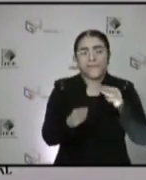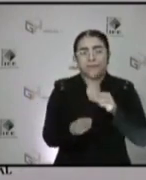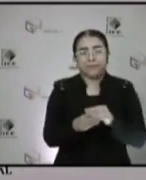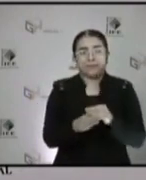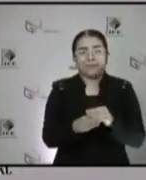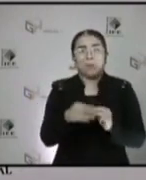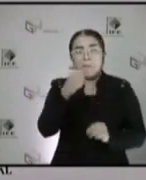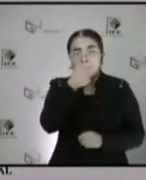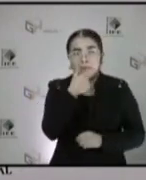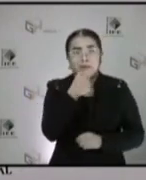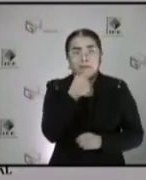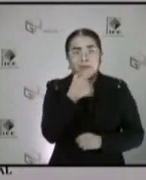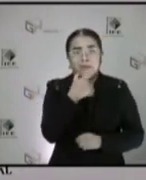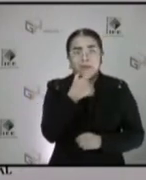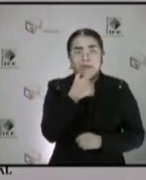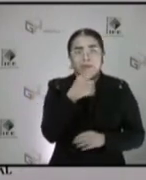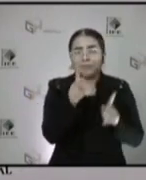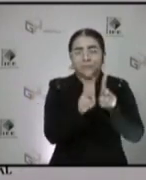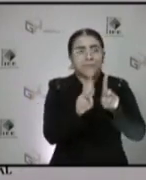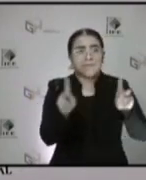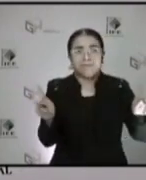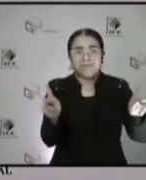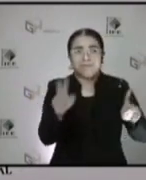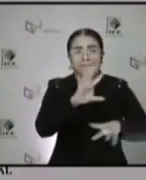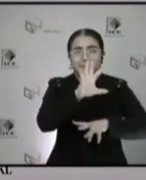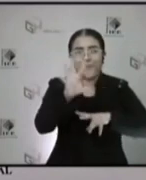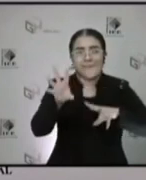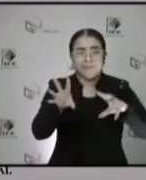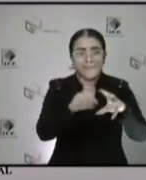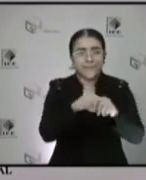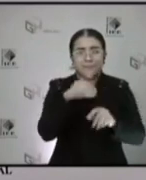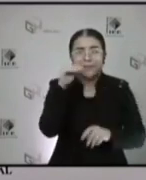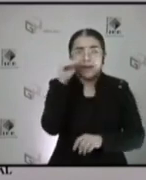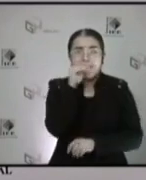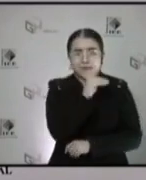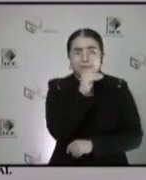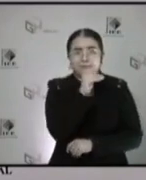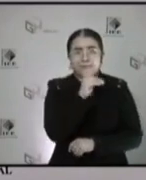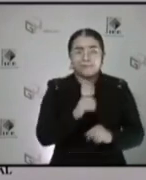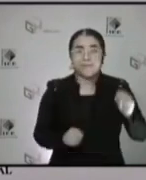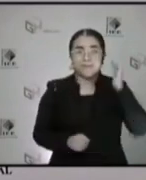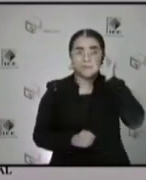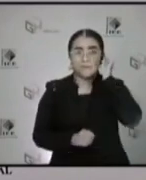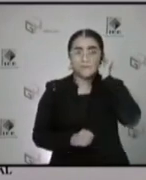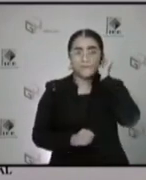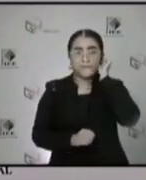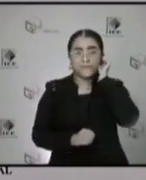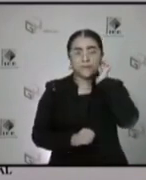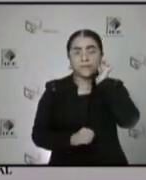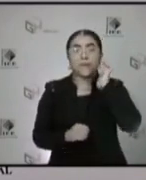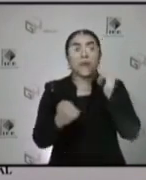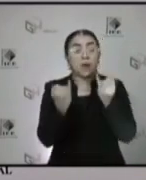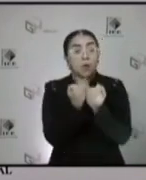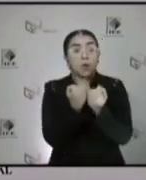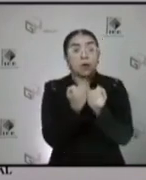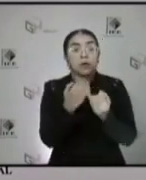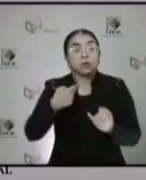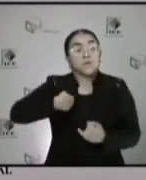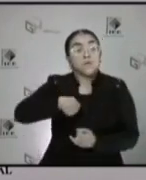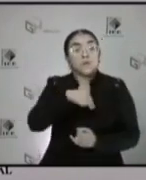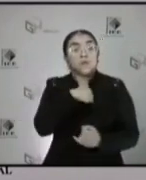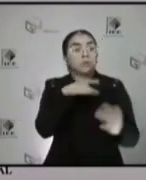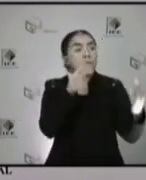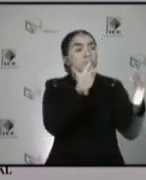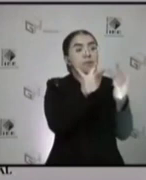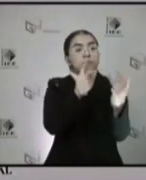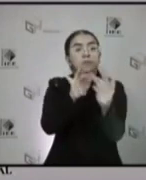del medicamento, que debe de ser totalmente gratuito. Tendremos conectividad total de Internet en